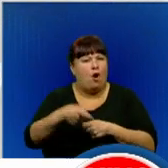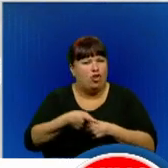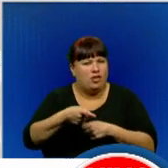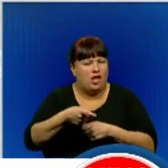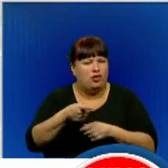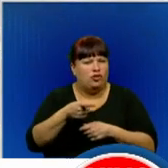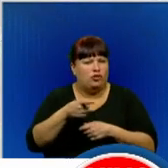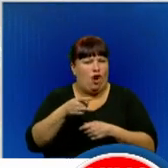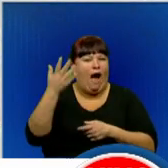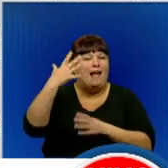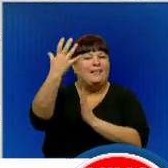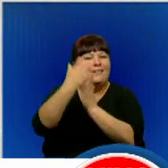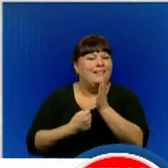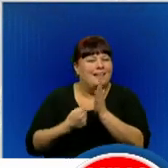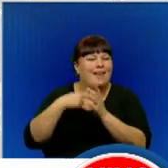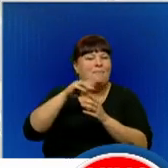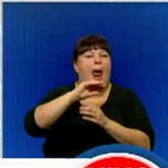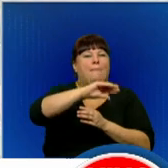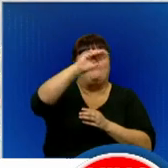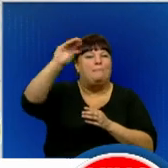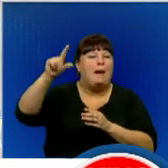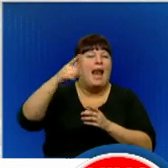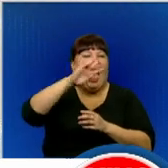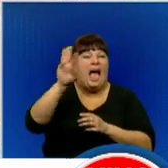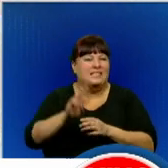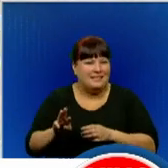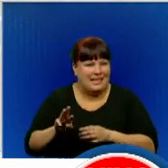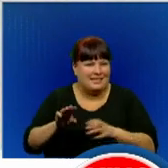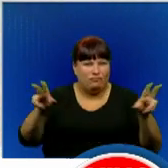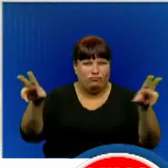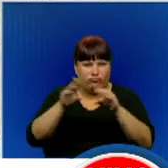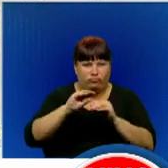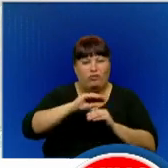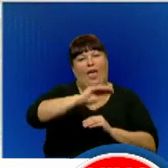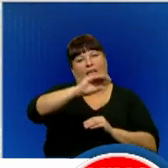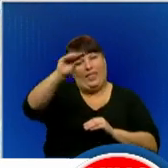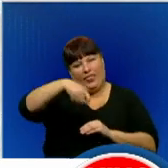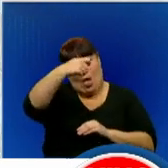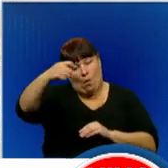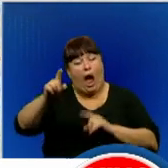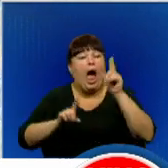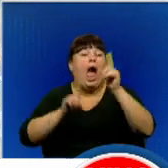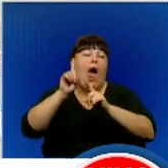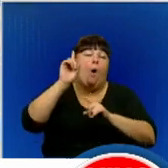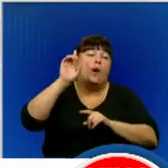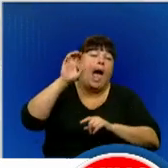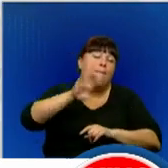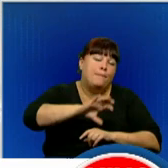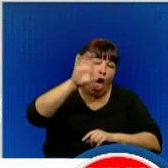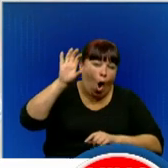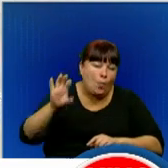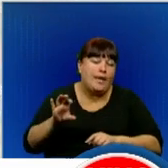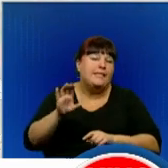que se detraía en la masa coparticipable para el anses y salvo aquella provincia que tenían